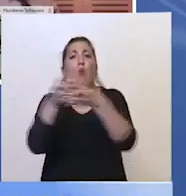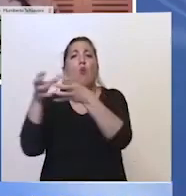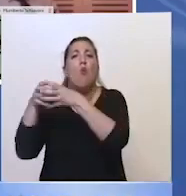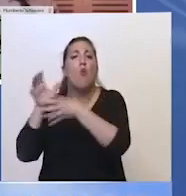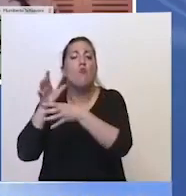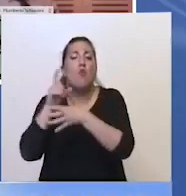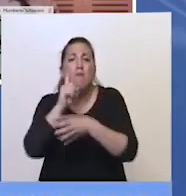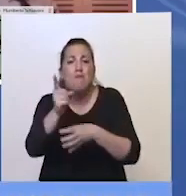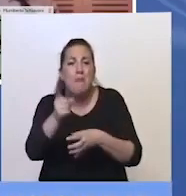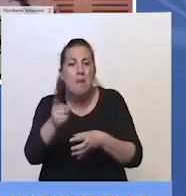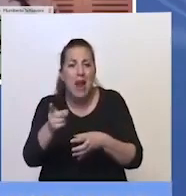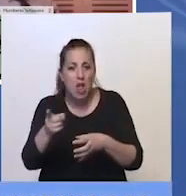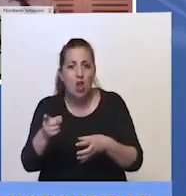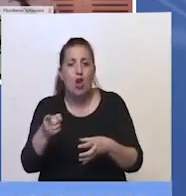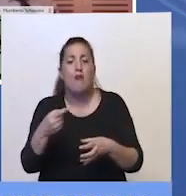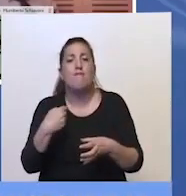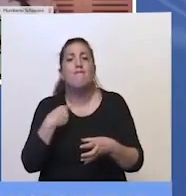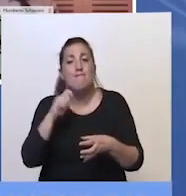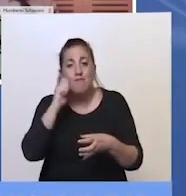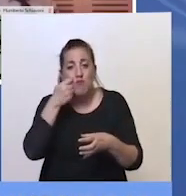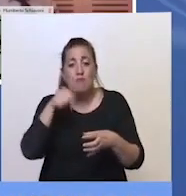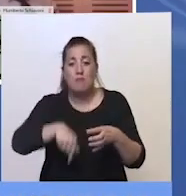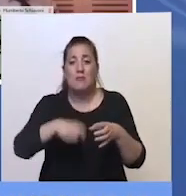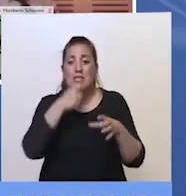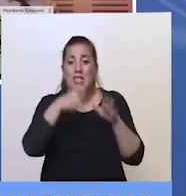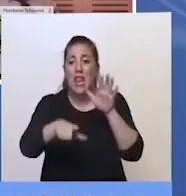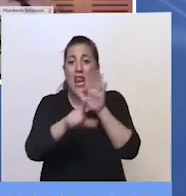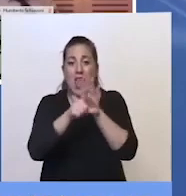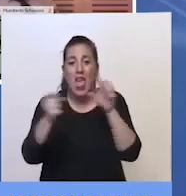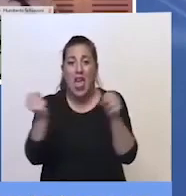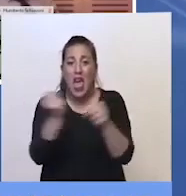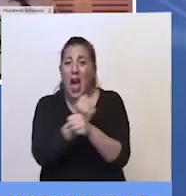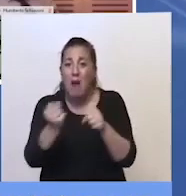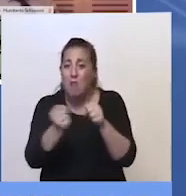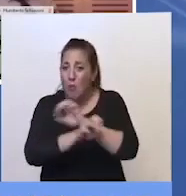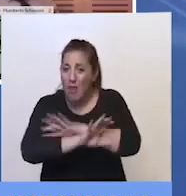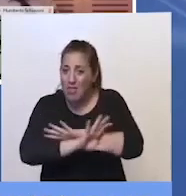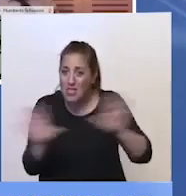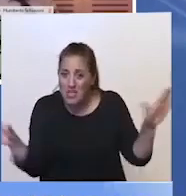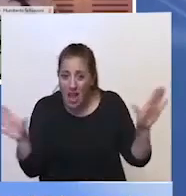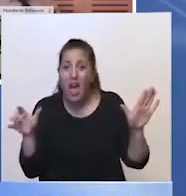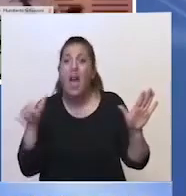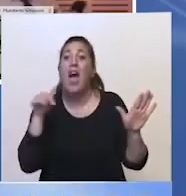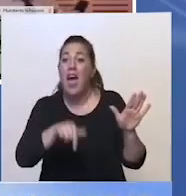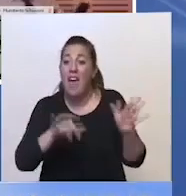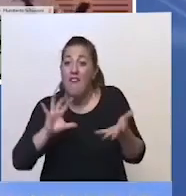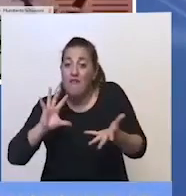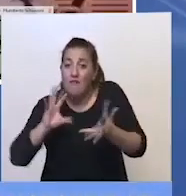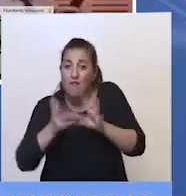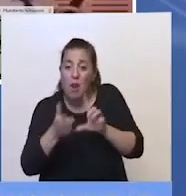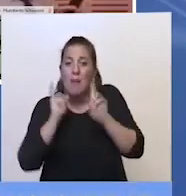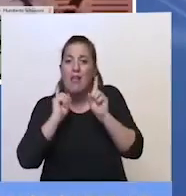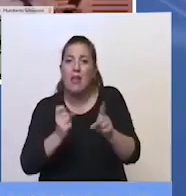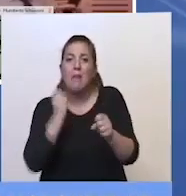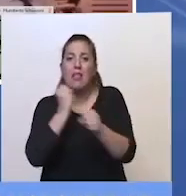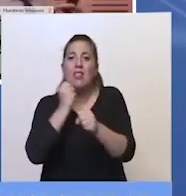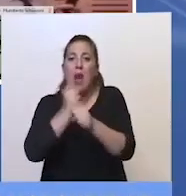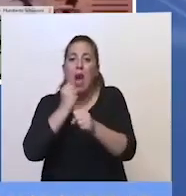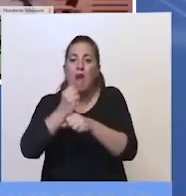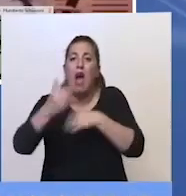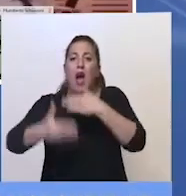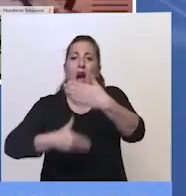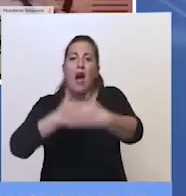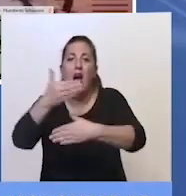eso estaría muy bueno que, sancionada esta ley, con este espíritu también se trabaje para adelante,